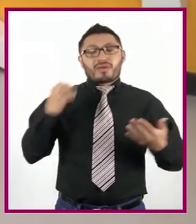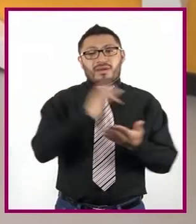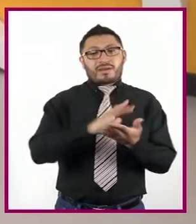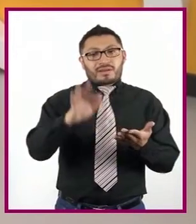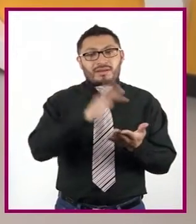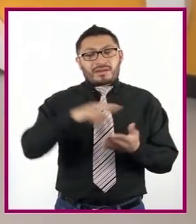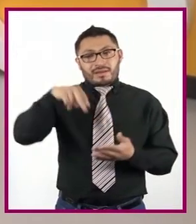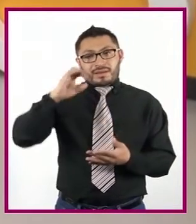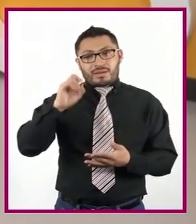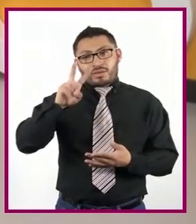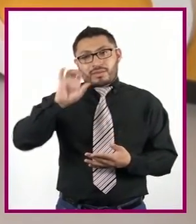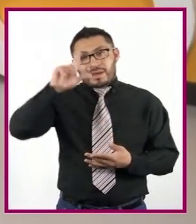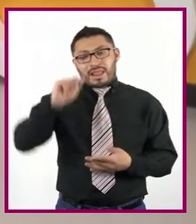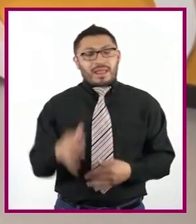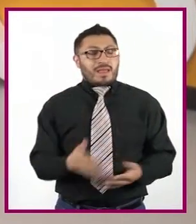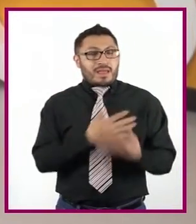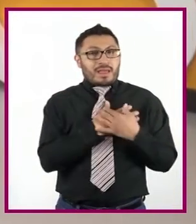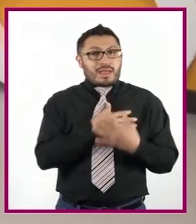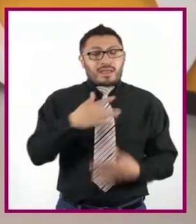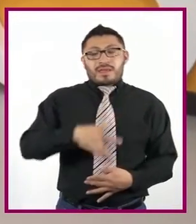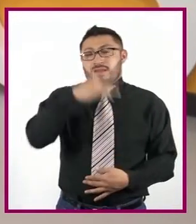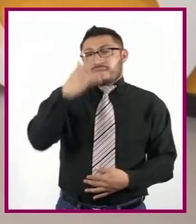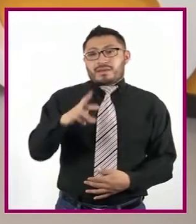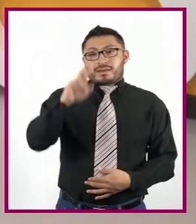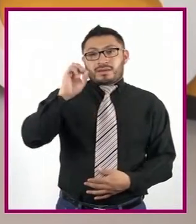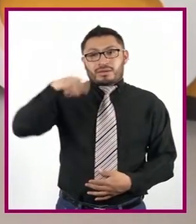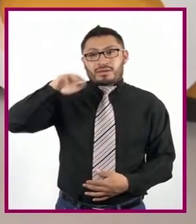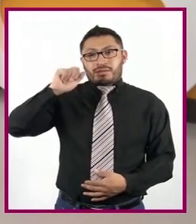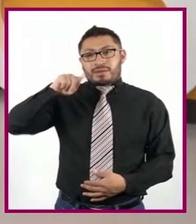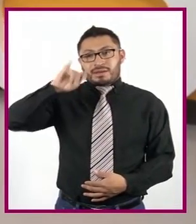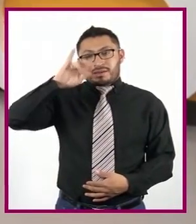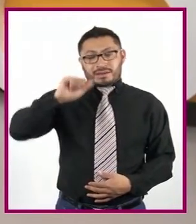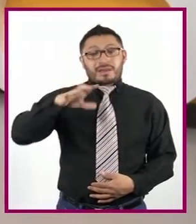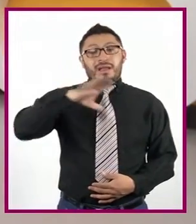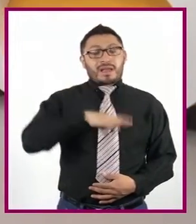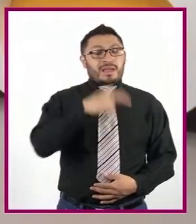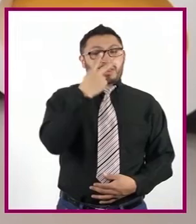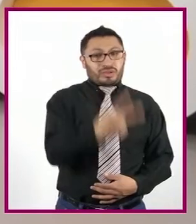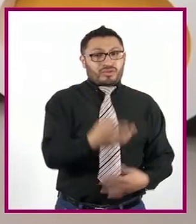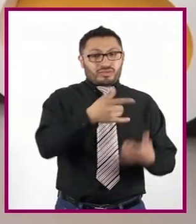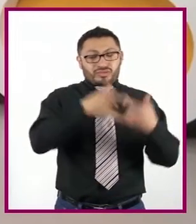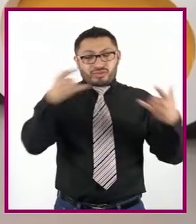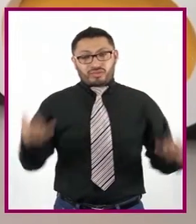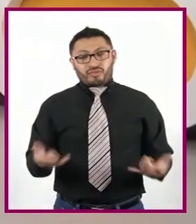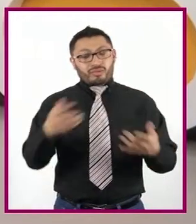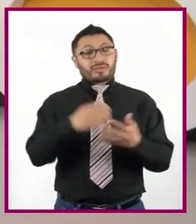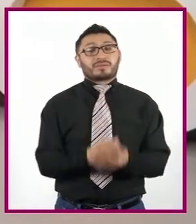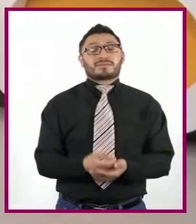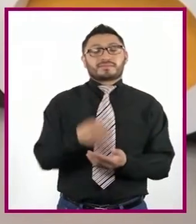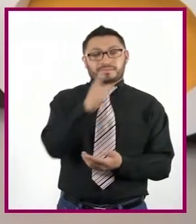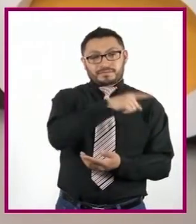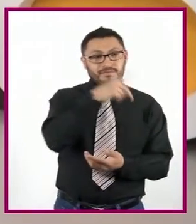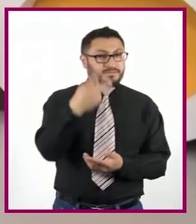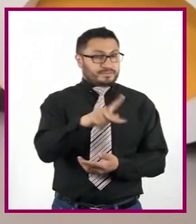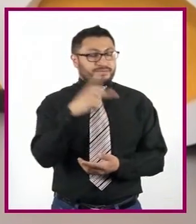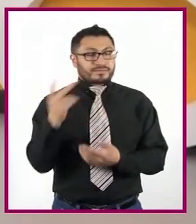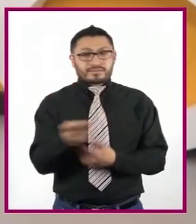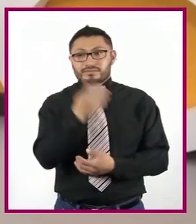novelas románticas por cada adolescente que lee cuentos, entre las alumnas y alumnos que encuestó